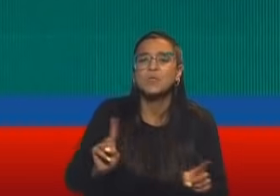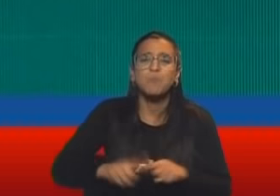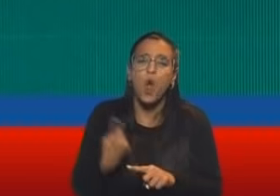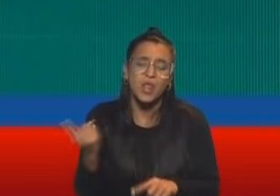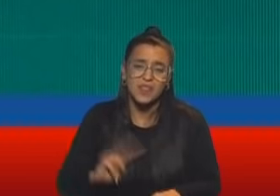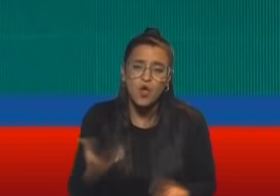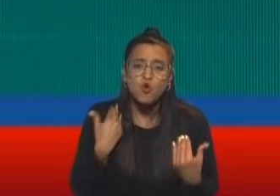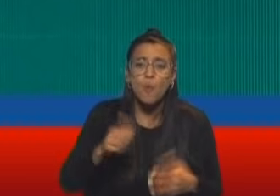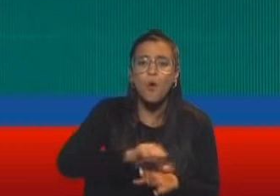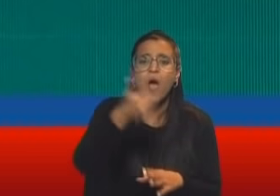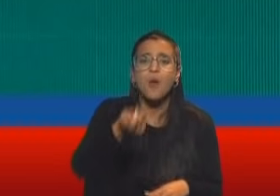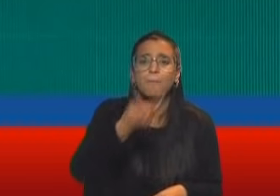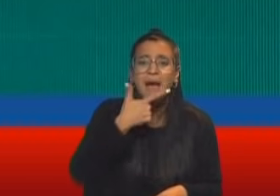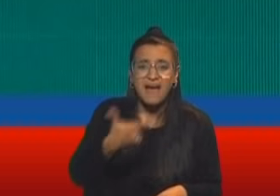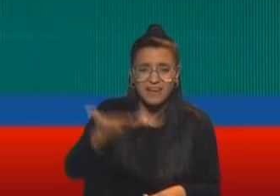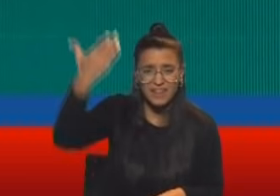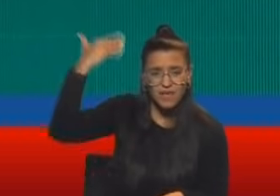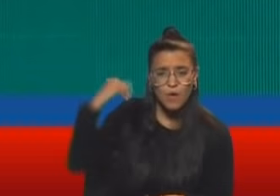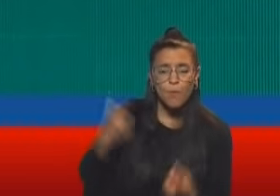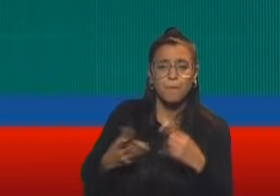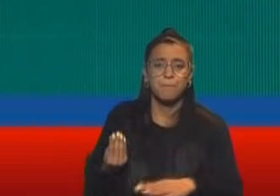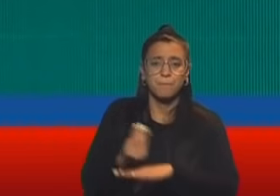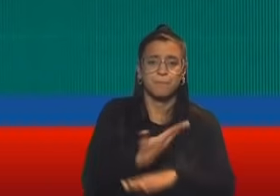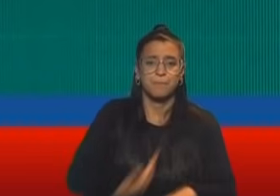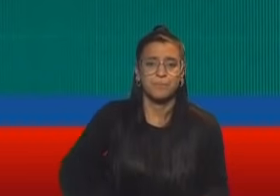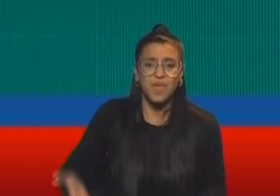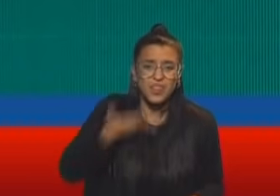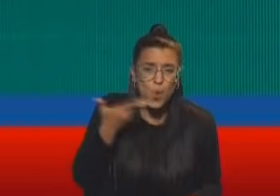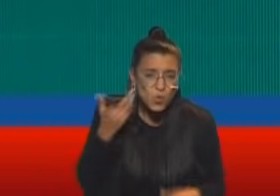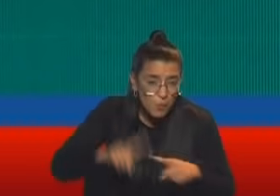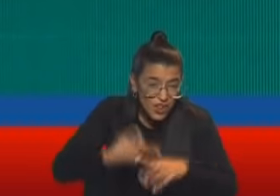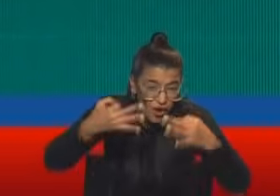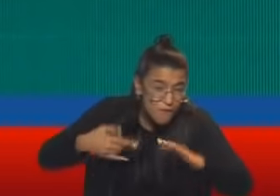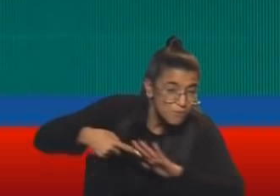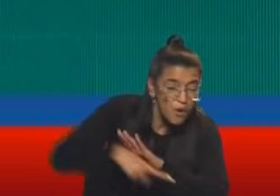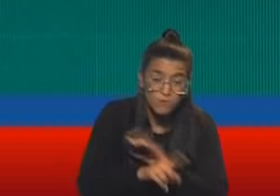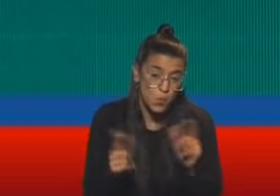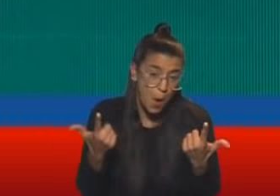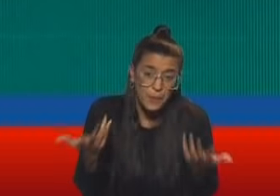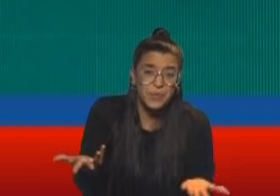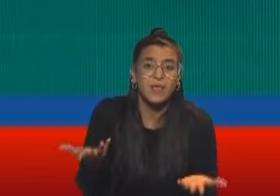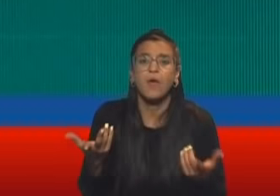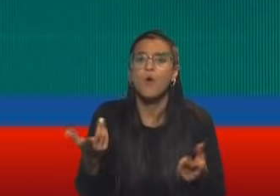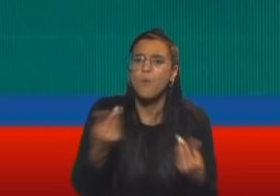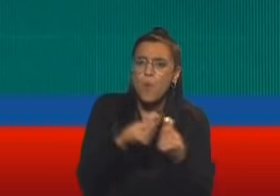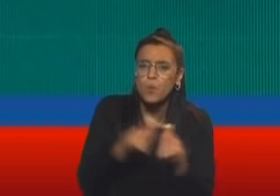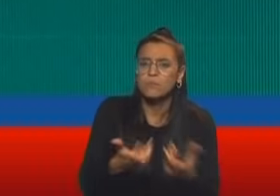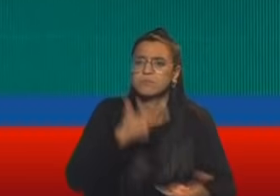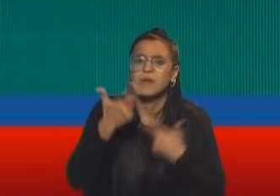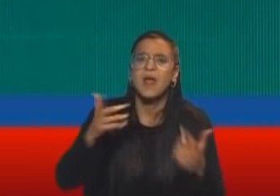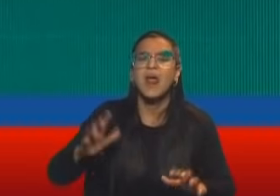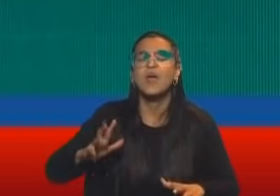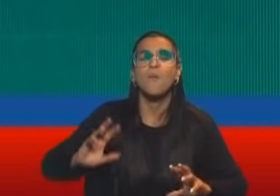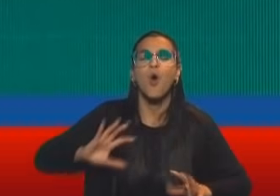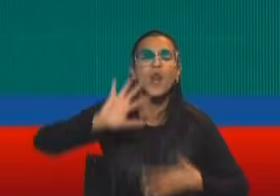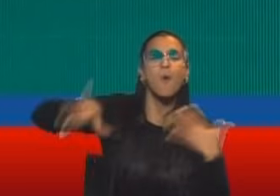ganó las elecciones Mauricio Macri cuando resultó presidente? No tenía un discurso muy político. Y muchos banalizaban y se reían de esto de la revolución de